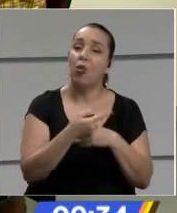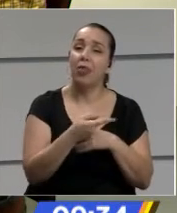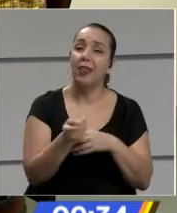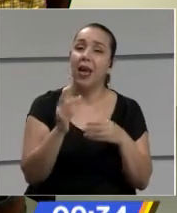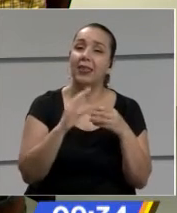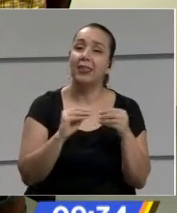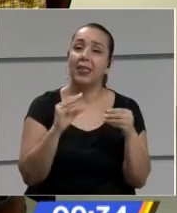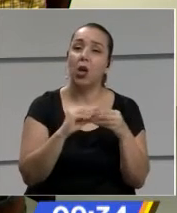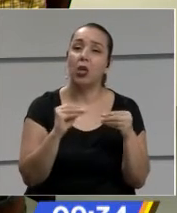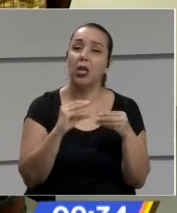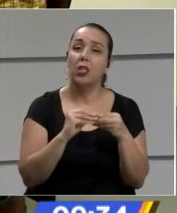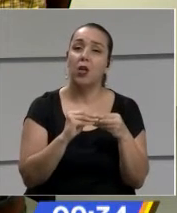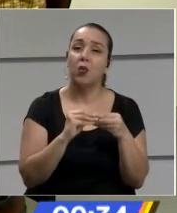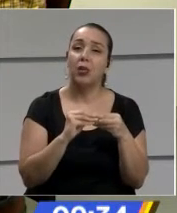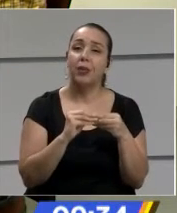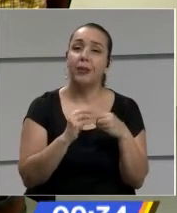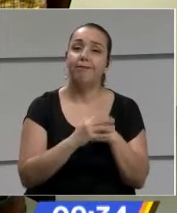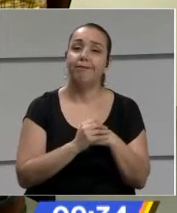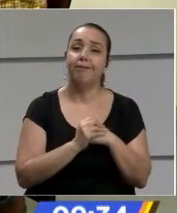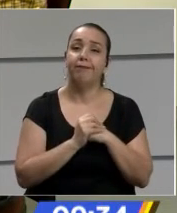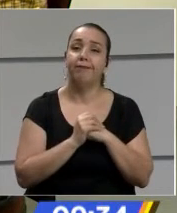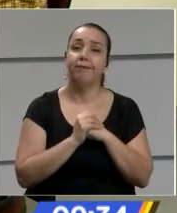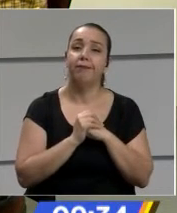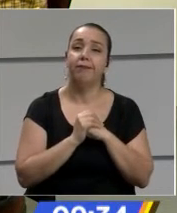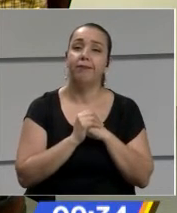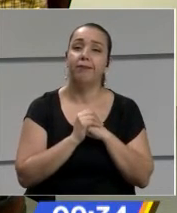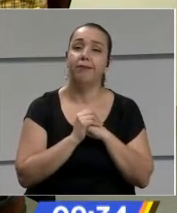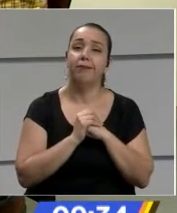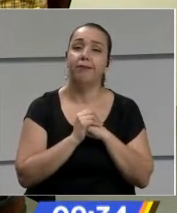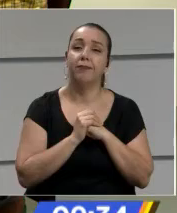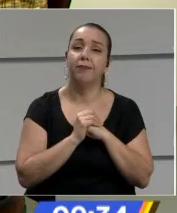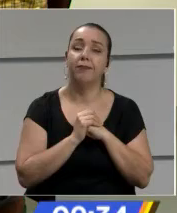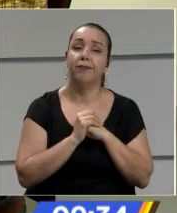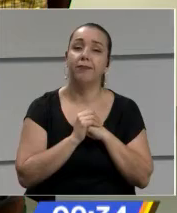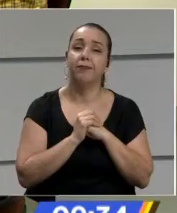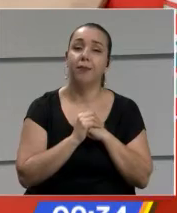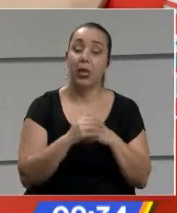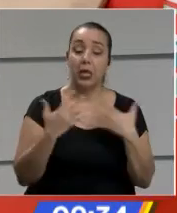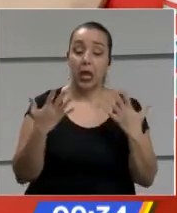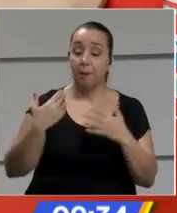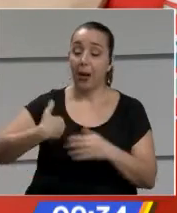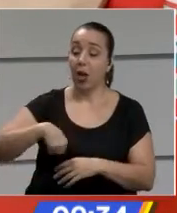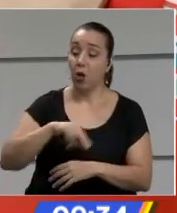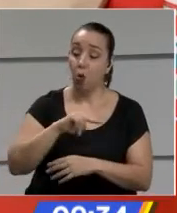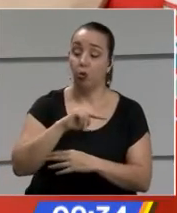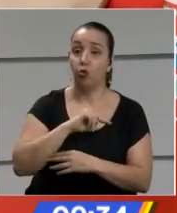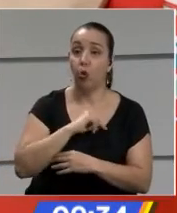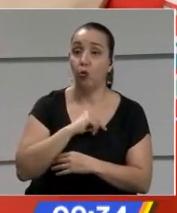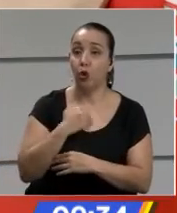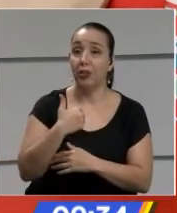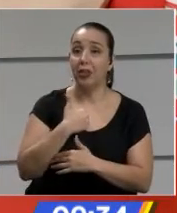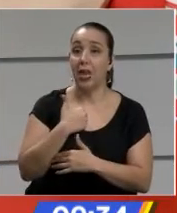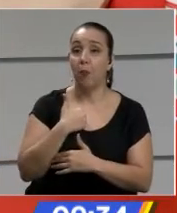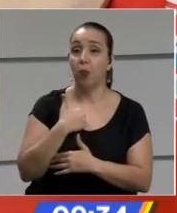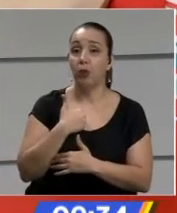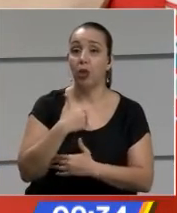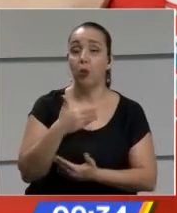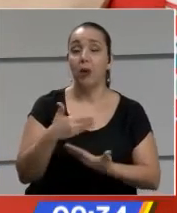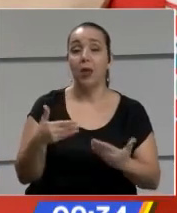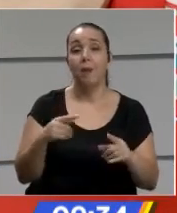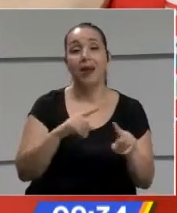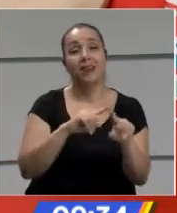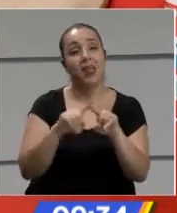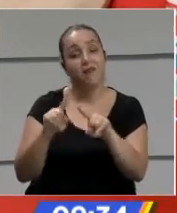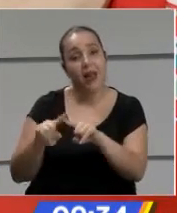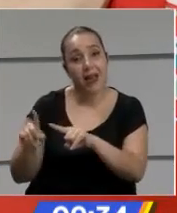este cuento? ¿Qué nos deja este cuento, Ani? Nosotros tenemos que tomar en cuenta que todos tenemos